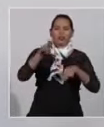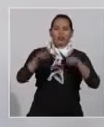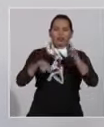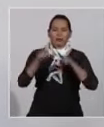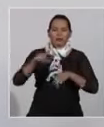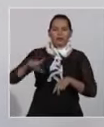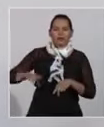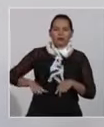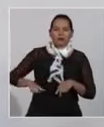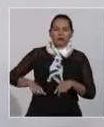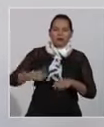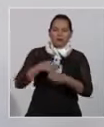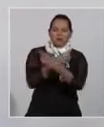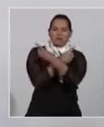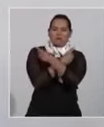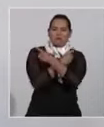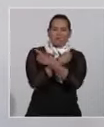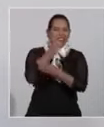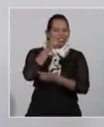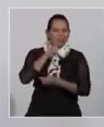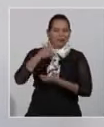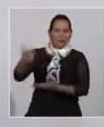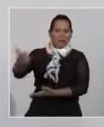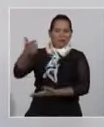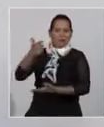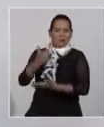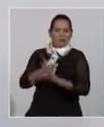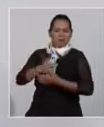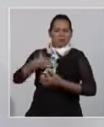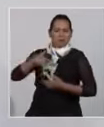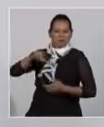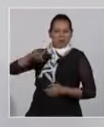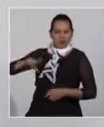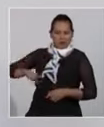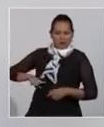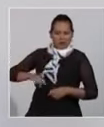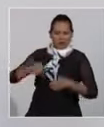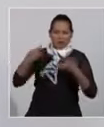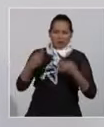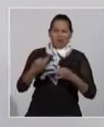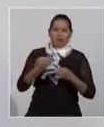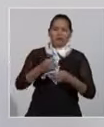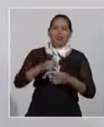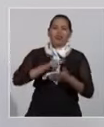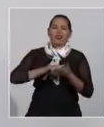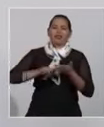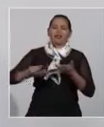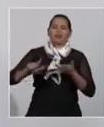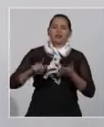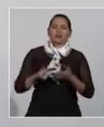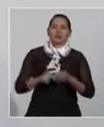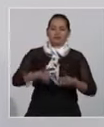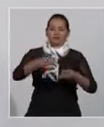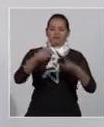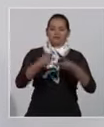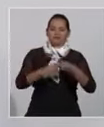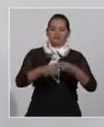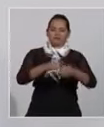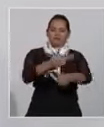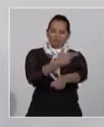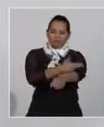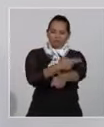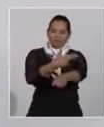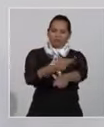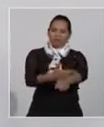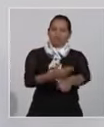yo siempre he vivido de mi sueldo. Yo no me tengo que esconder ni tengo que esconder mi pasado. La tercera es honestidad. Ustedes